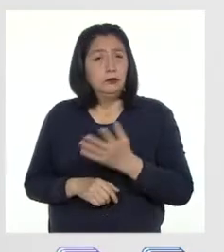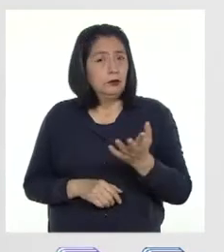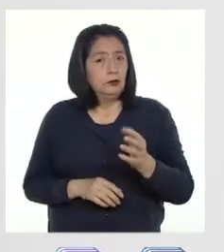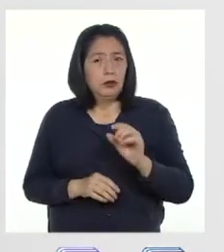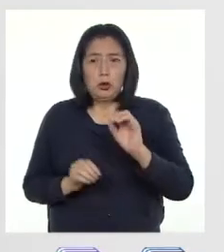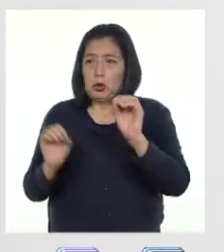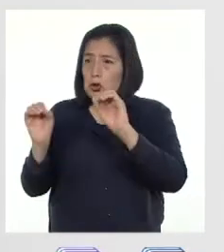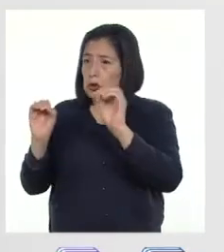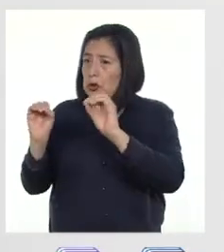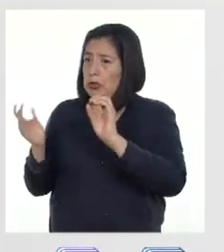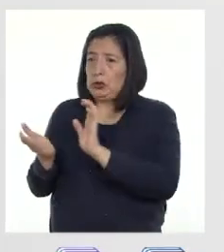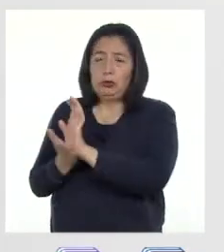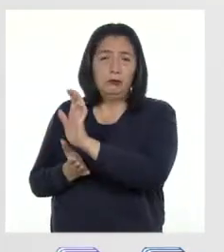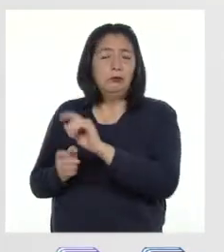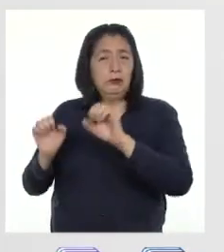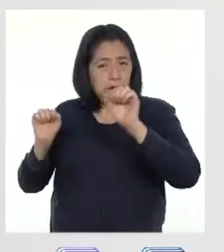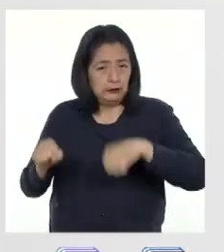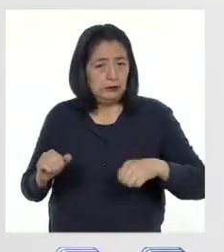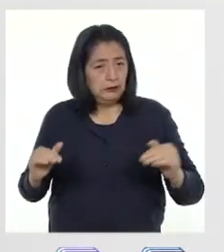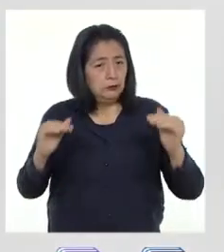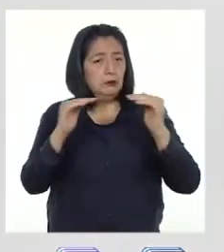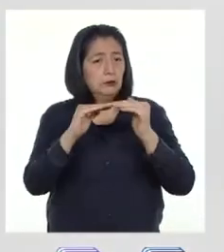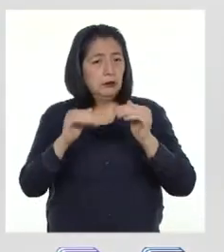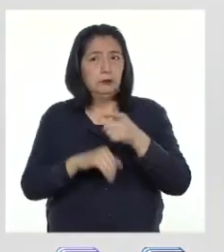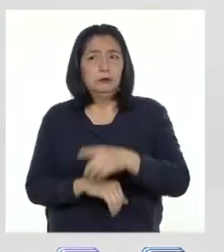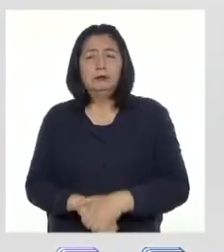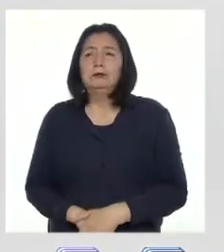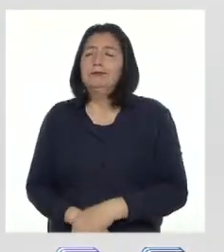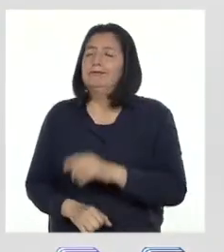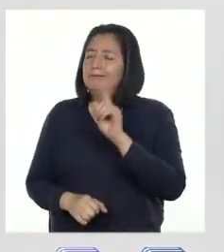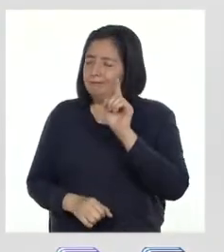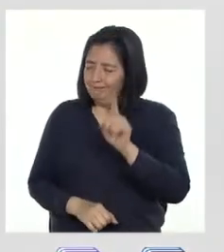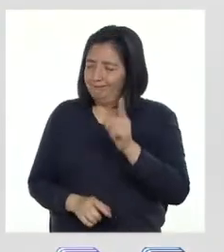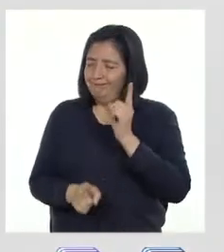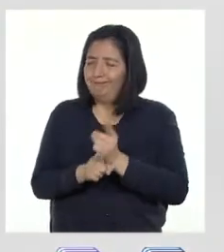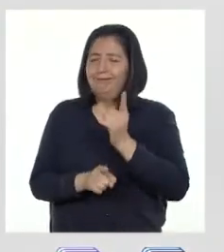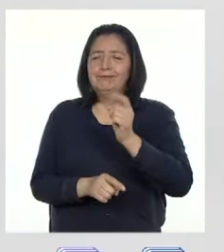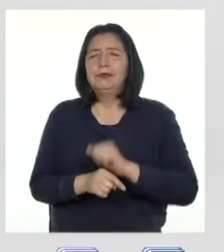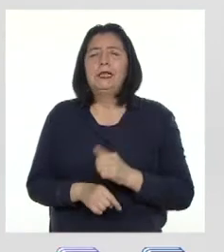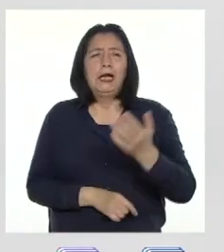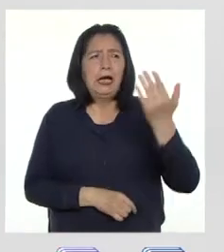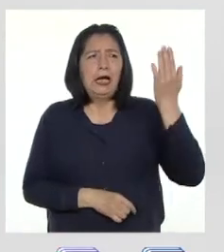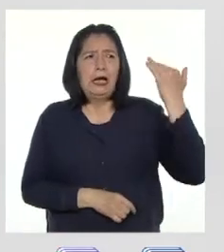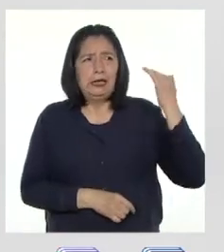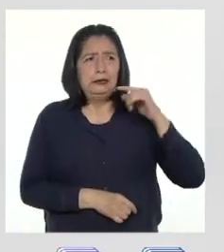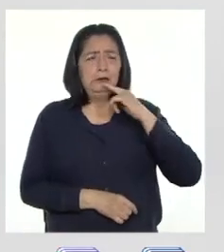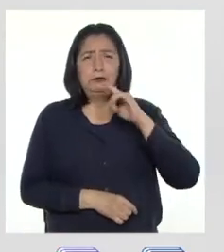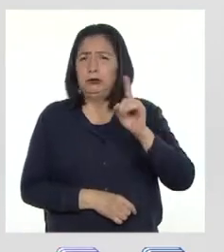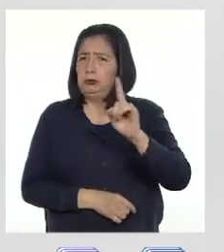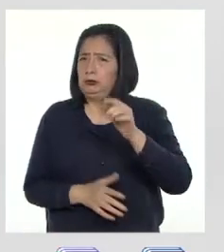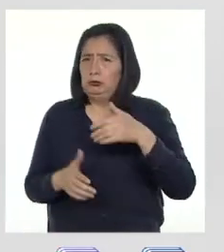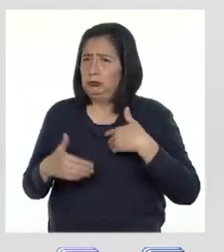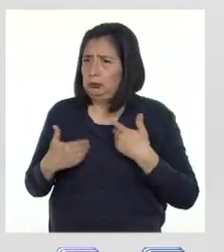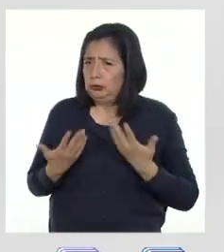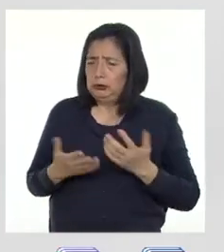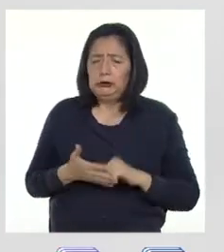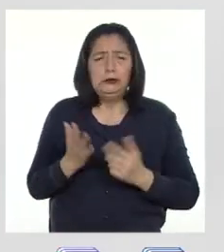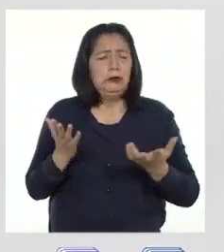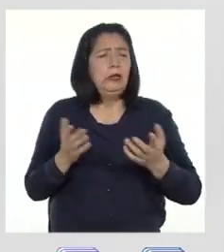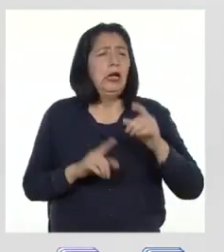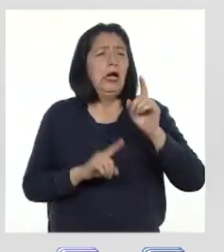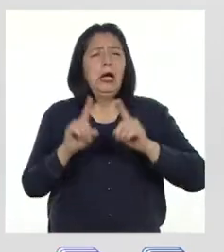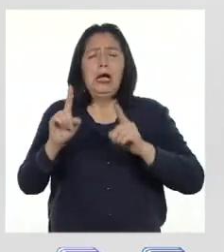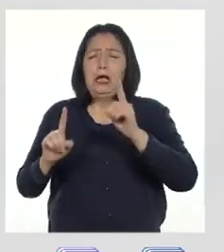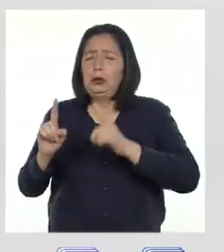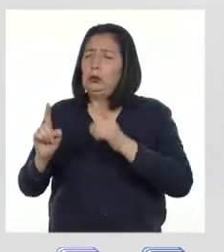cero discriminación para que haya igualdad. Tal cual. Antes, las mujeres no podían acceder a